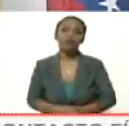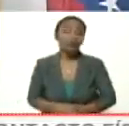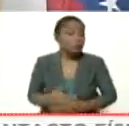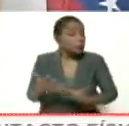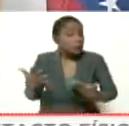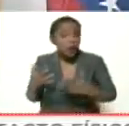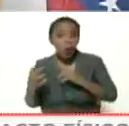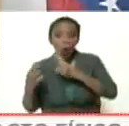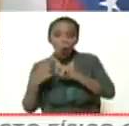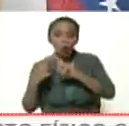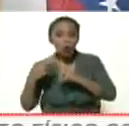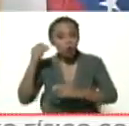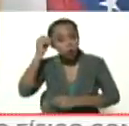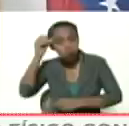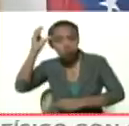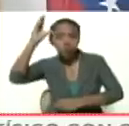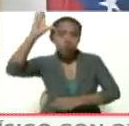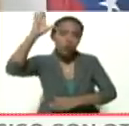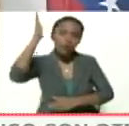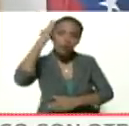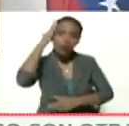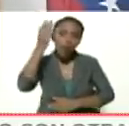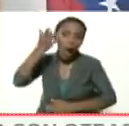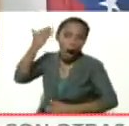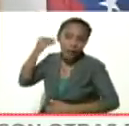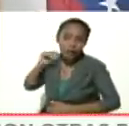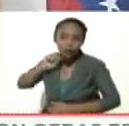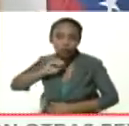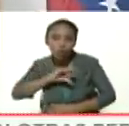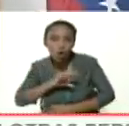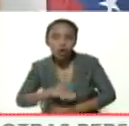el conocimiento, la sabiduría ancestral.